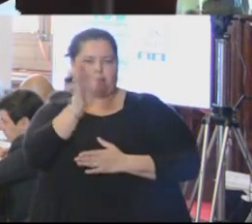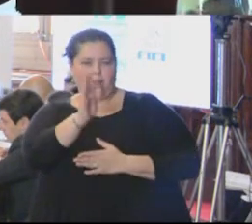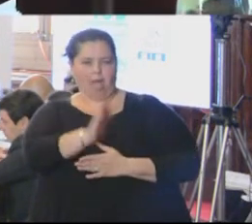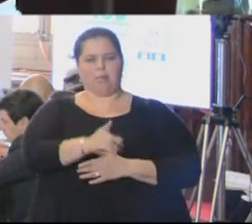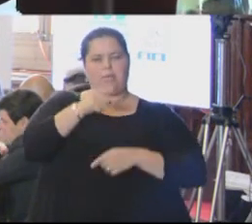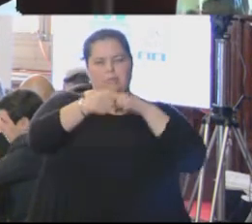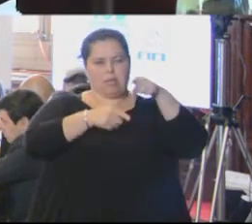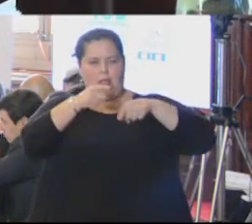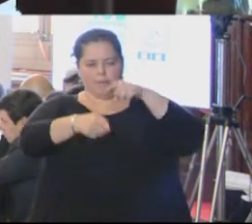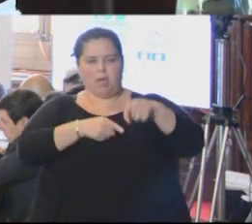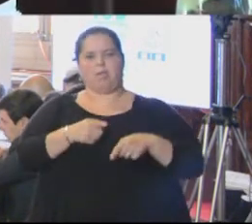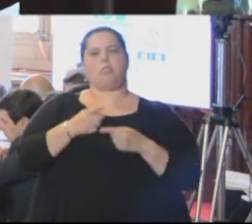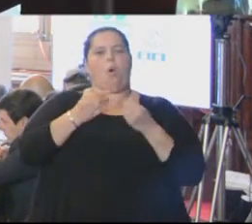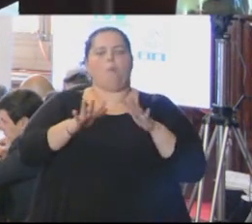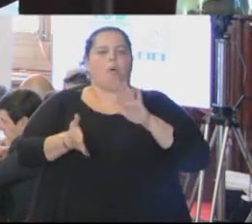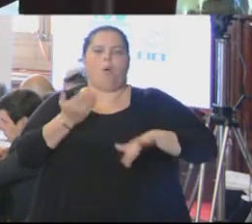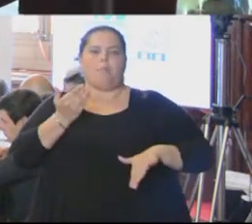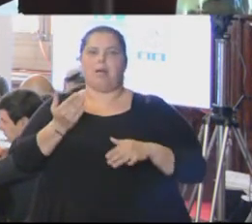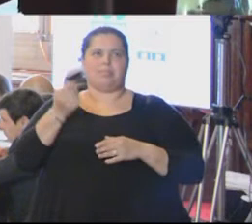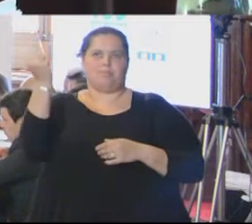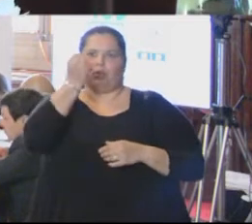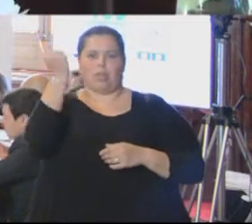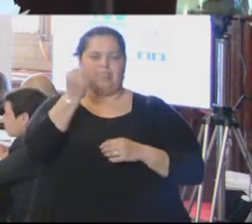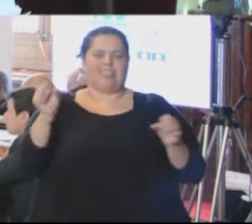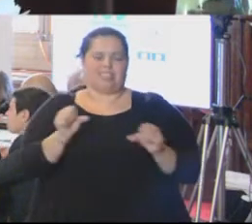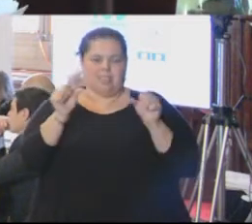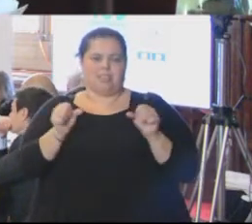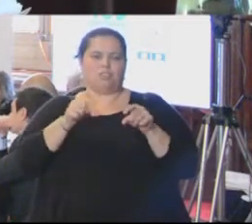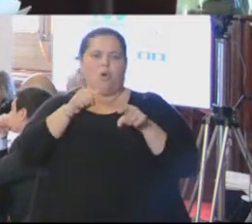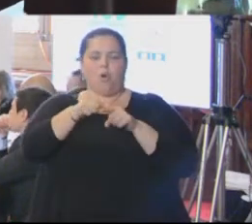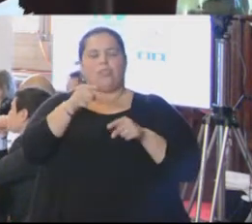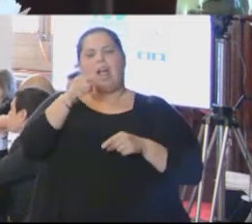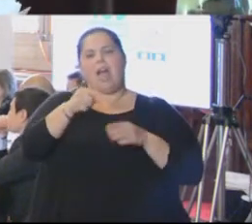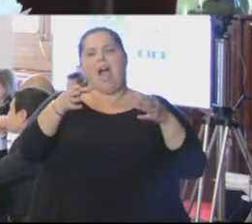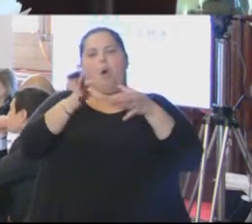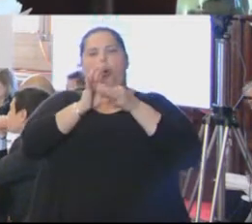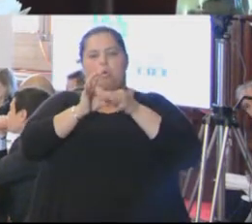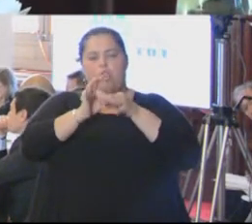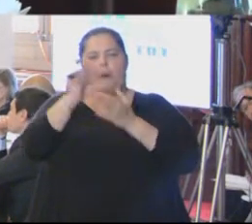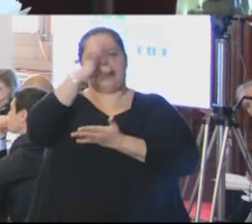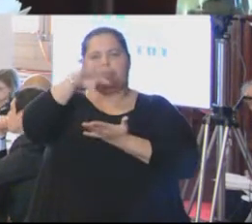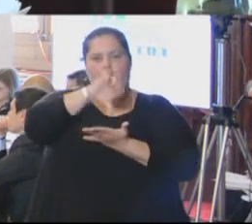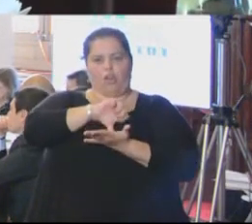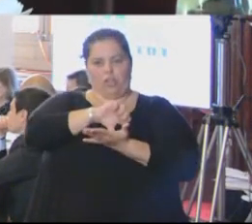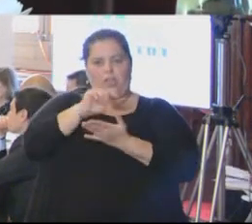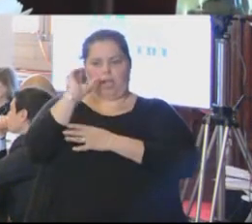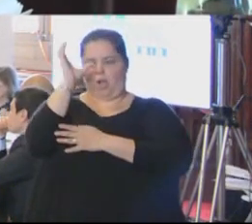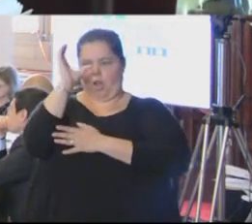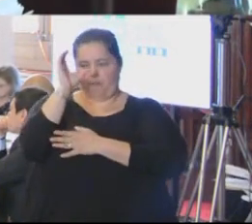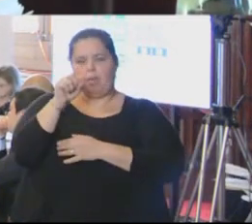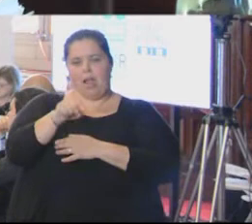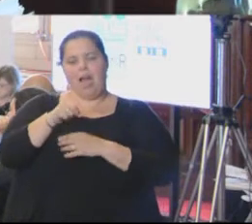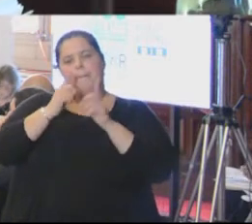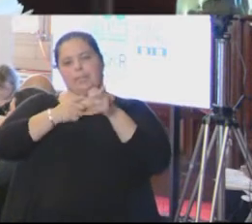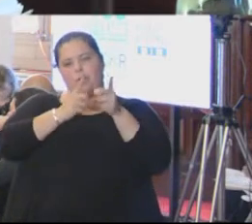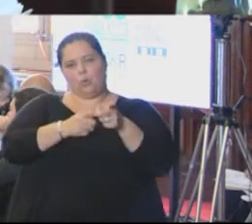como la más reciente hecha a la Unión Patriótica por parte de las autodefensas gaitanistas de Colombia, la persecución y homicidios